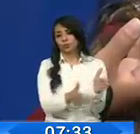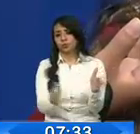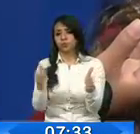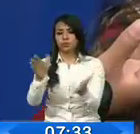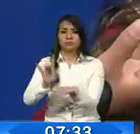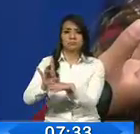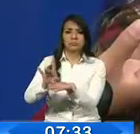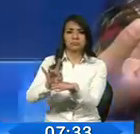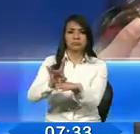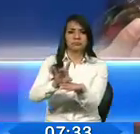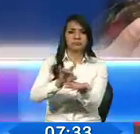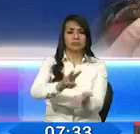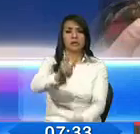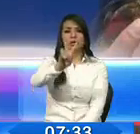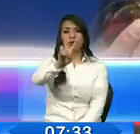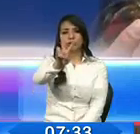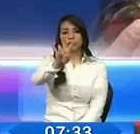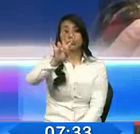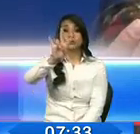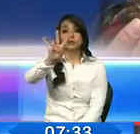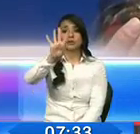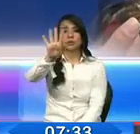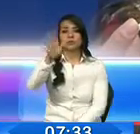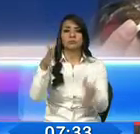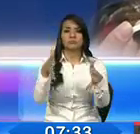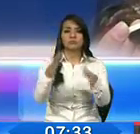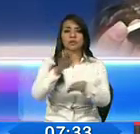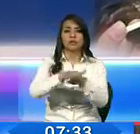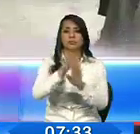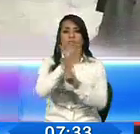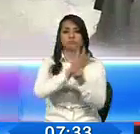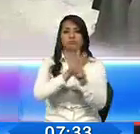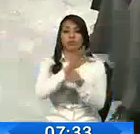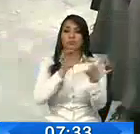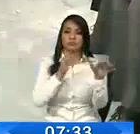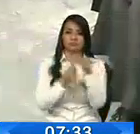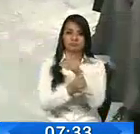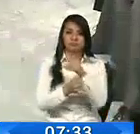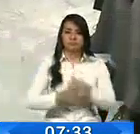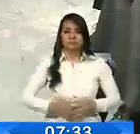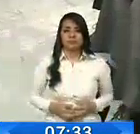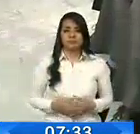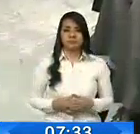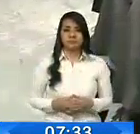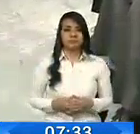destituido 274 docentes por violencia sexual. Informó Patricia Aldaz.